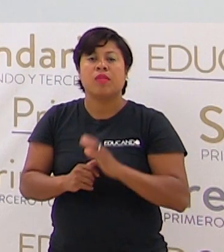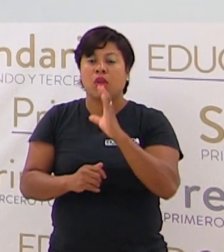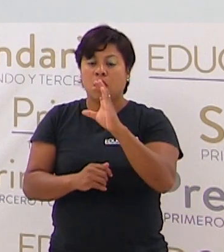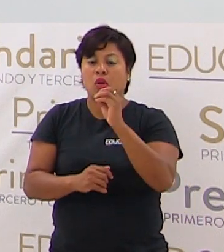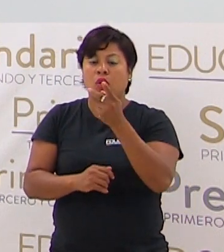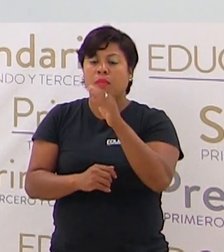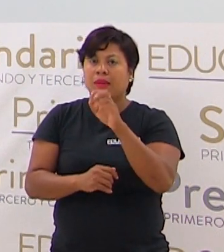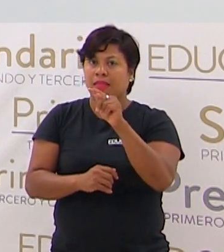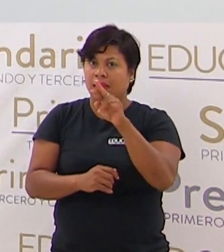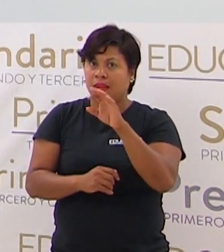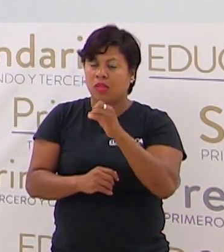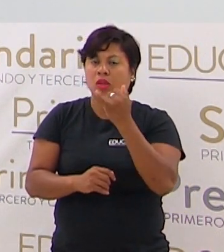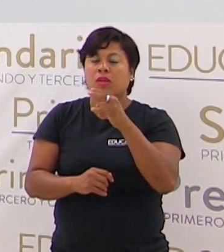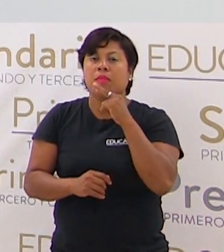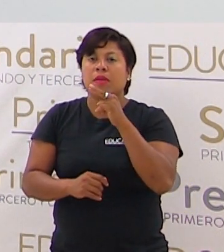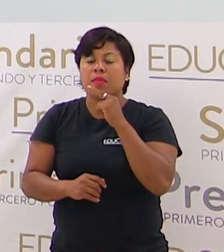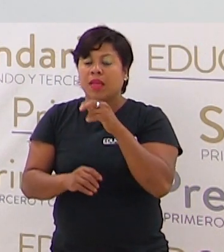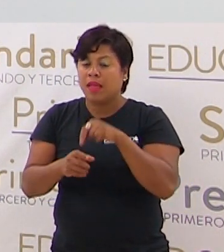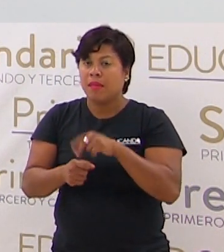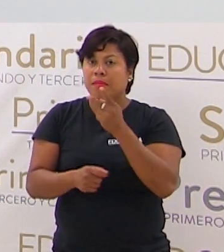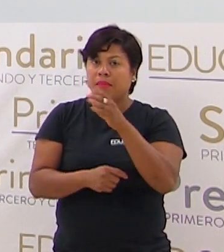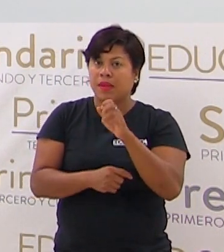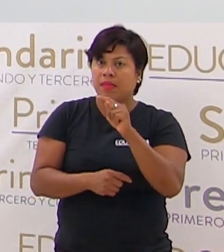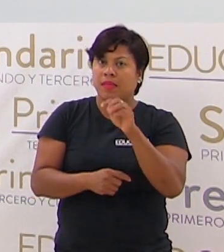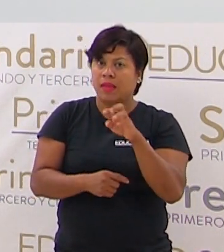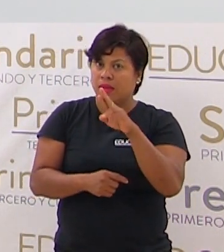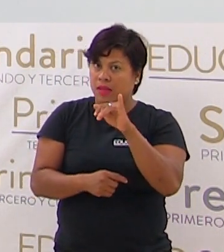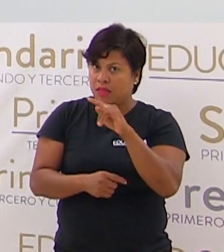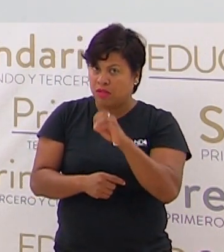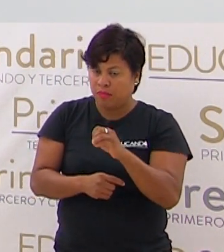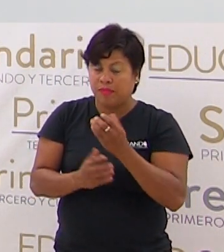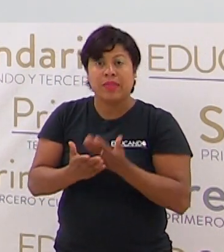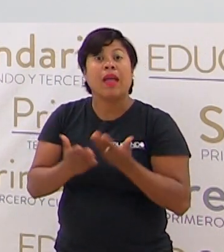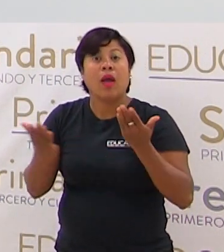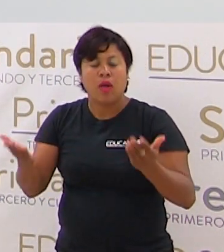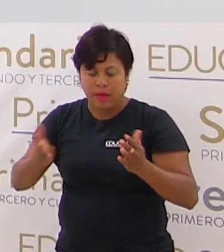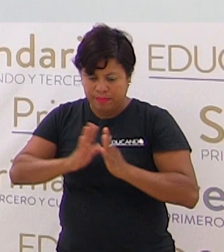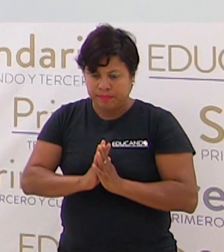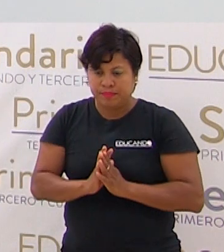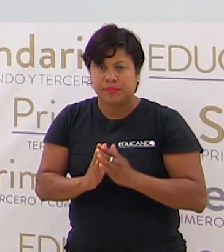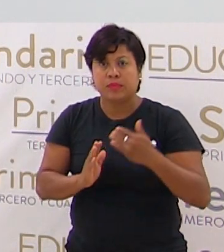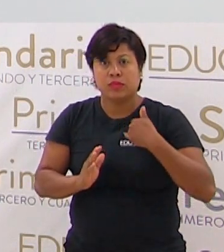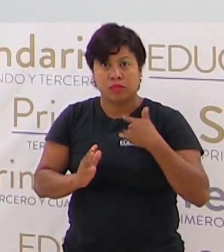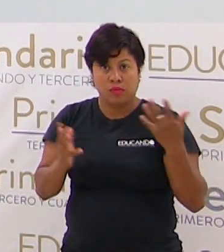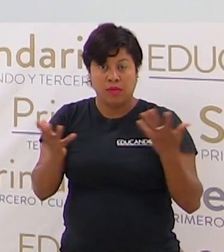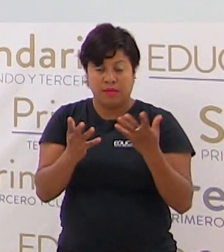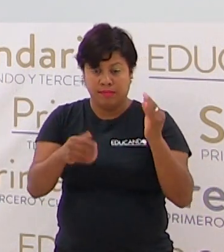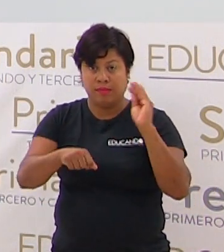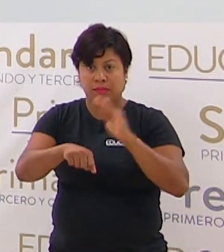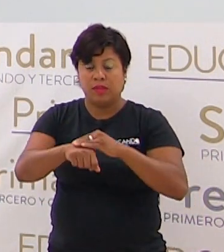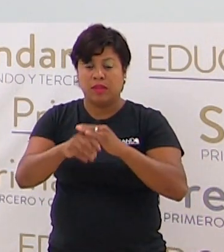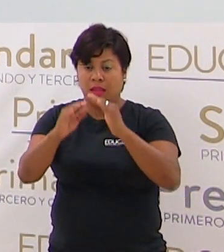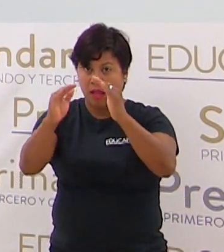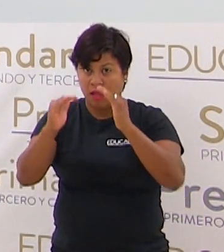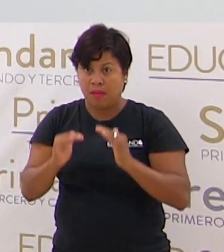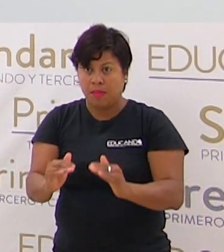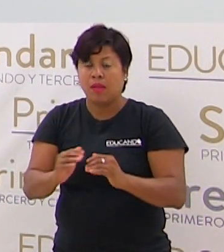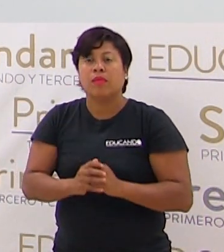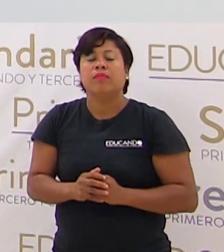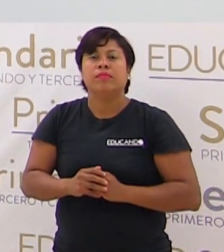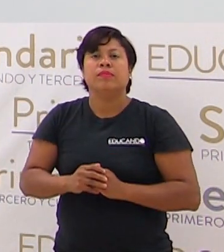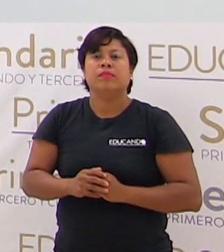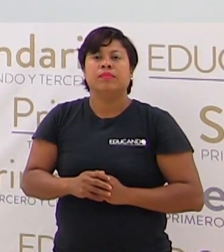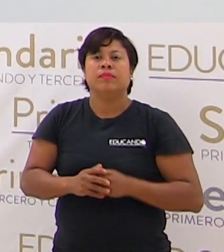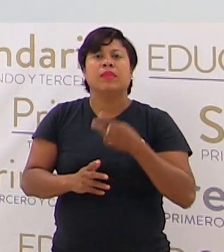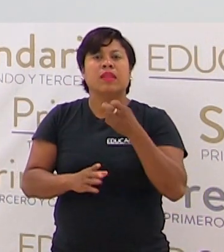en compretérito y entre un verbo en pretérito. Ahora, si yo pongo en la parte de abajo,